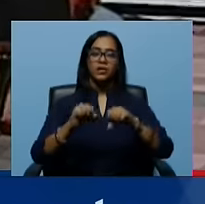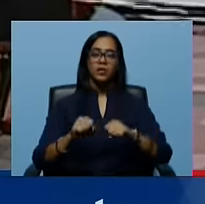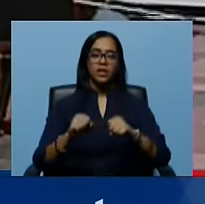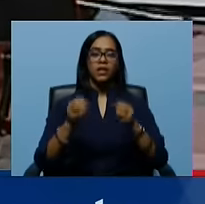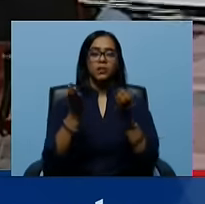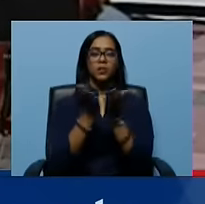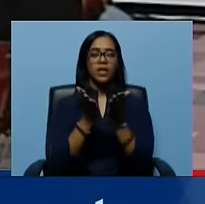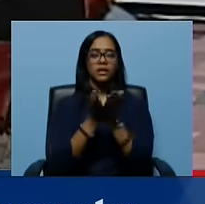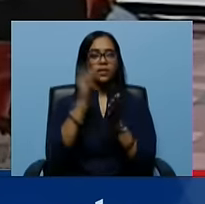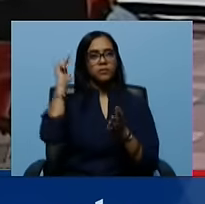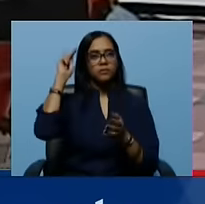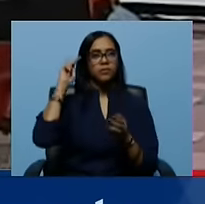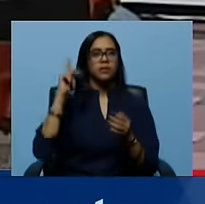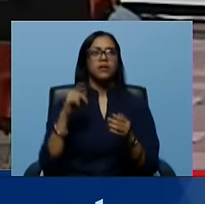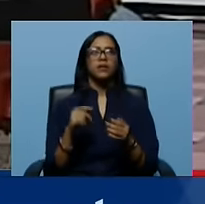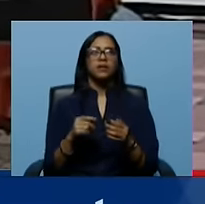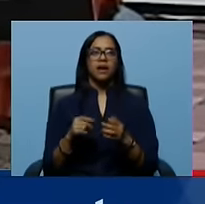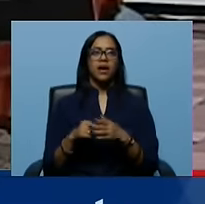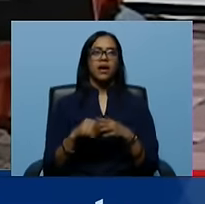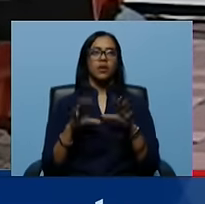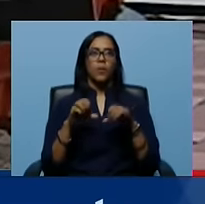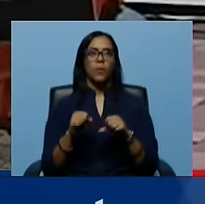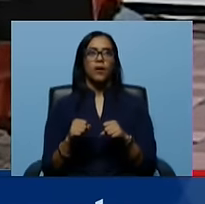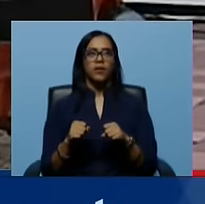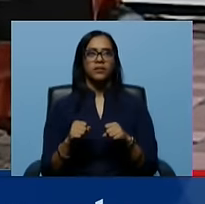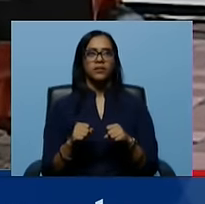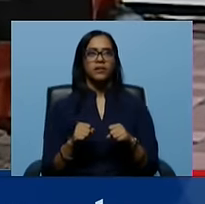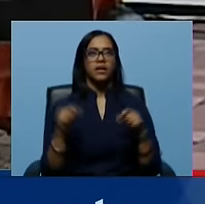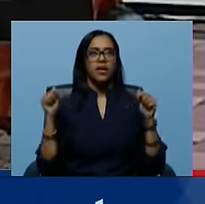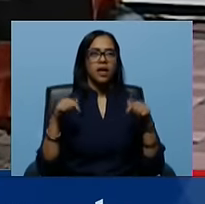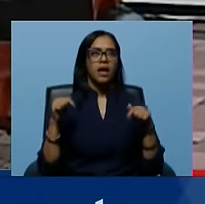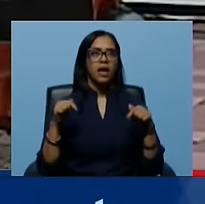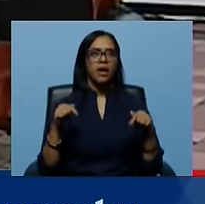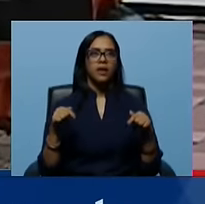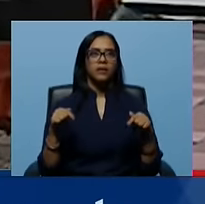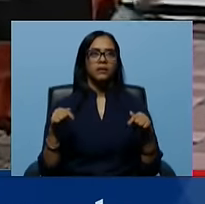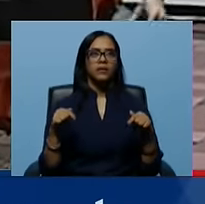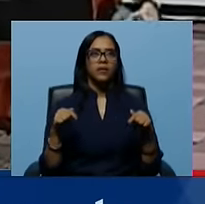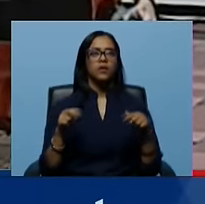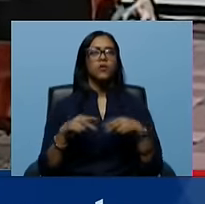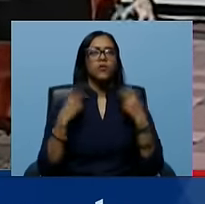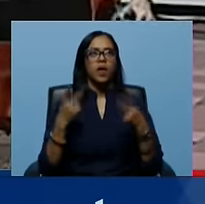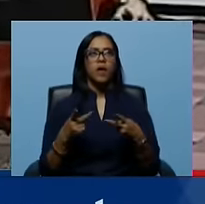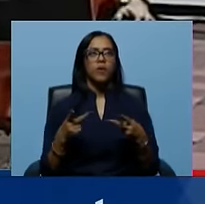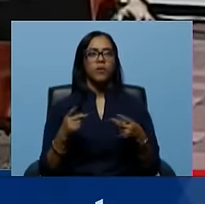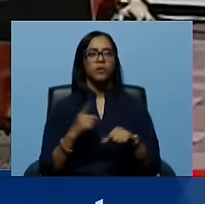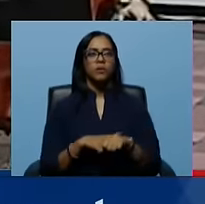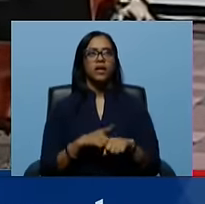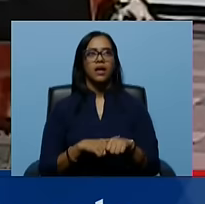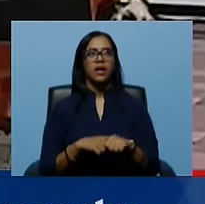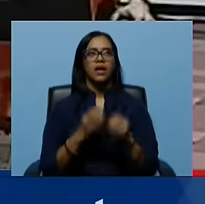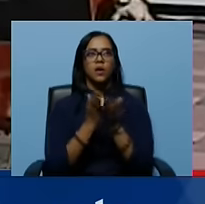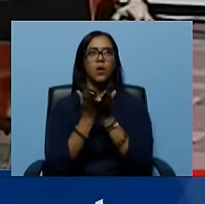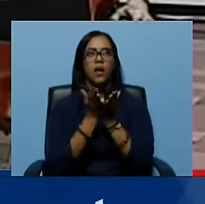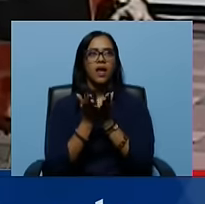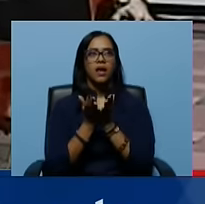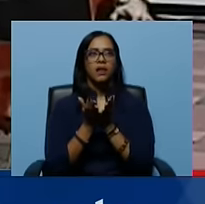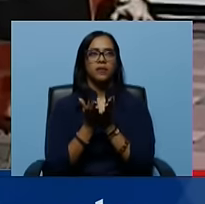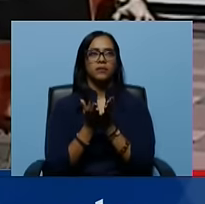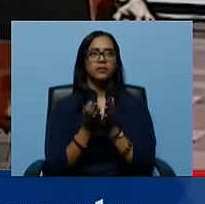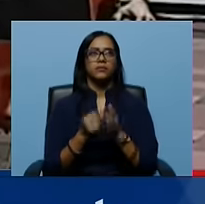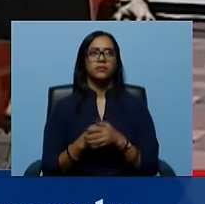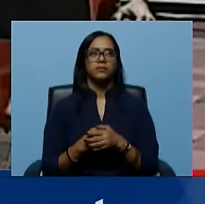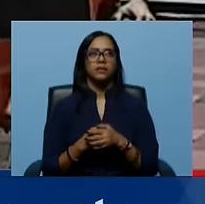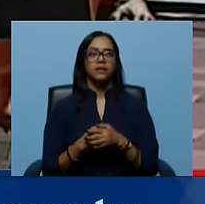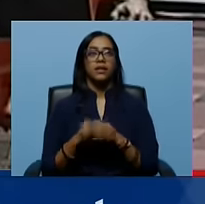docentes próximos a incorporarse a este nuevo periodo escolar.